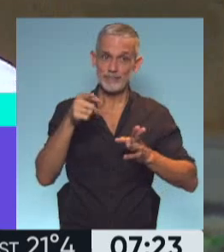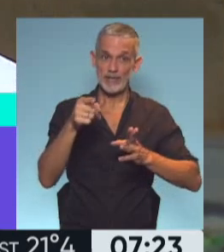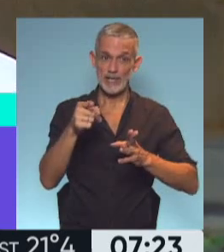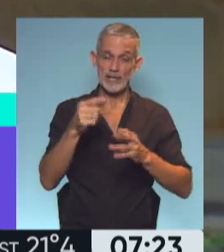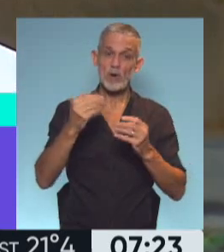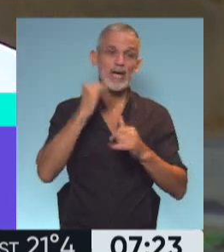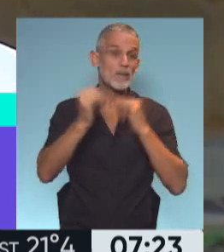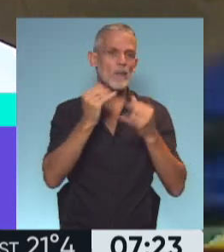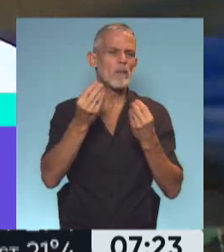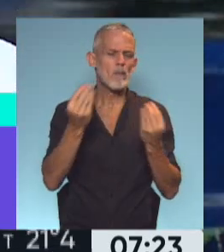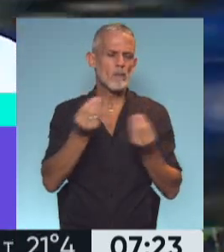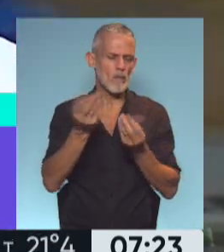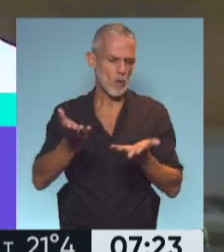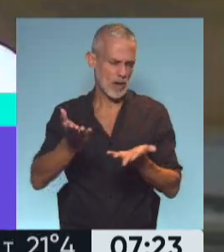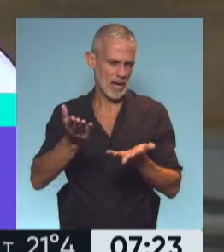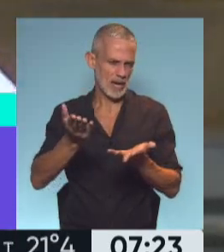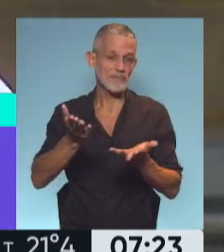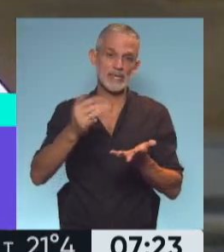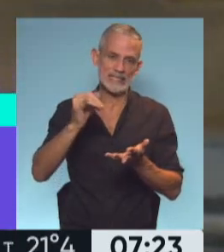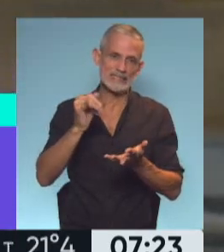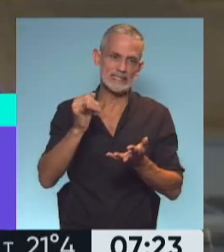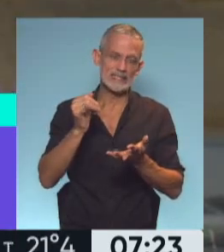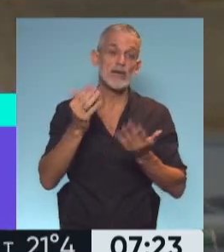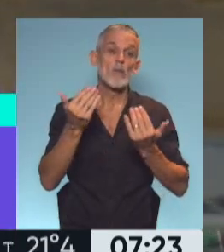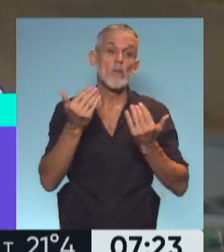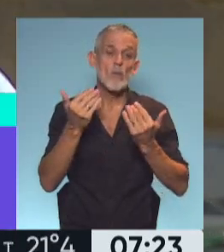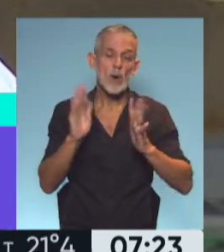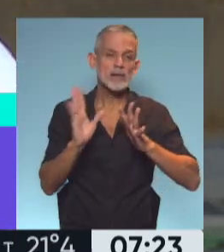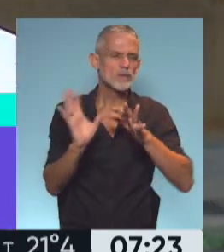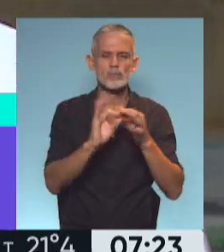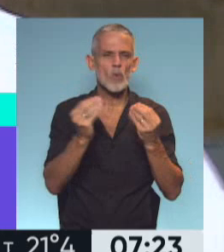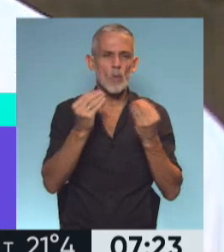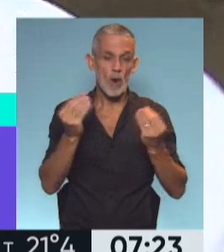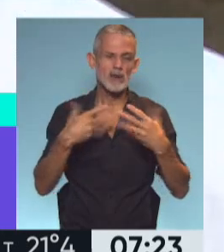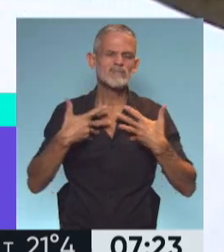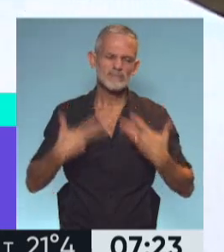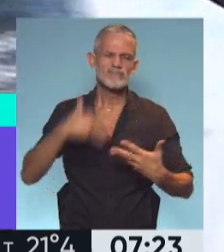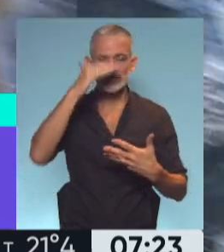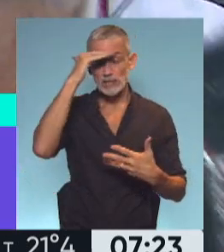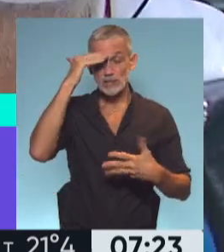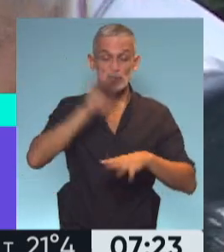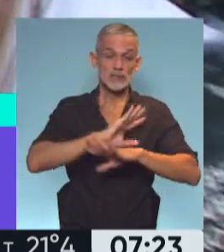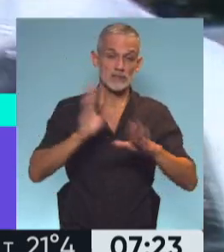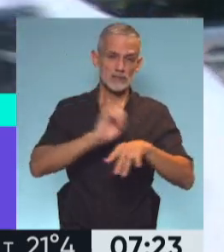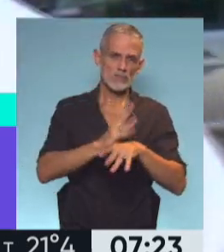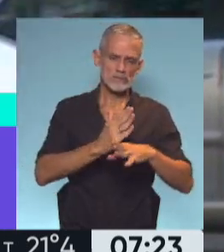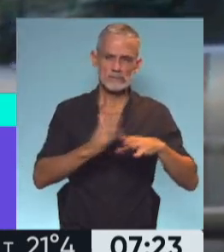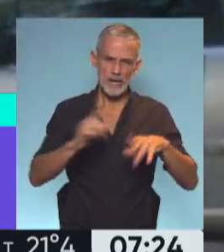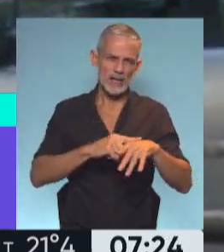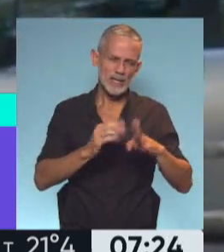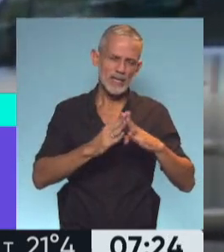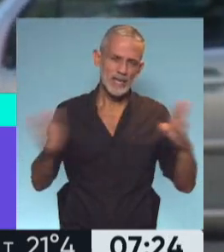múltiples explicaciones. Esto puede tener que ver con el cansancio,